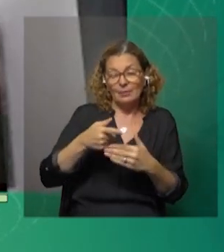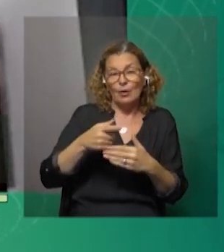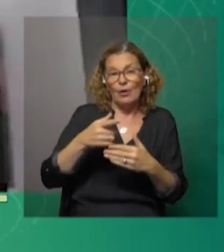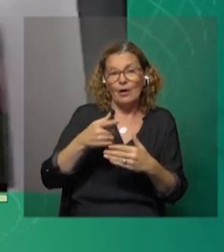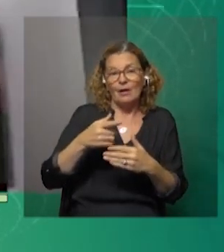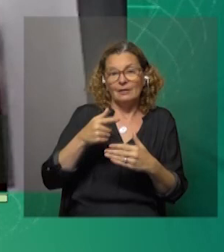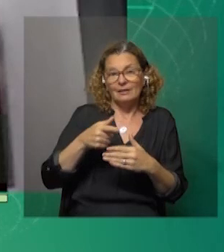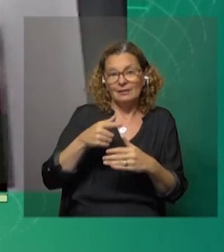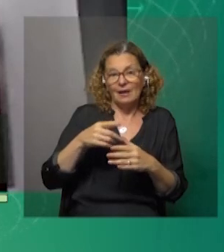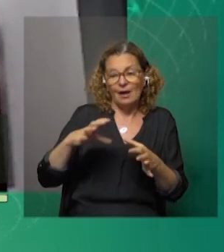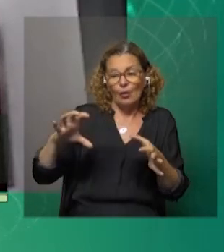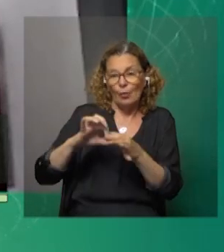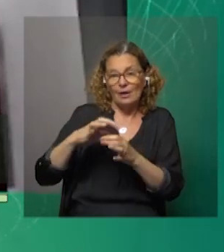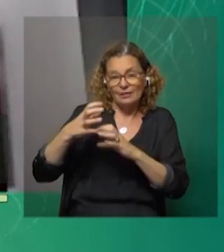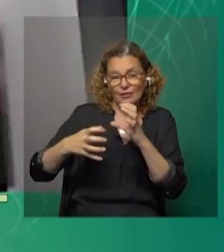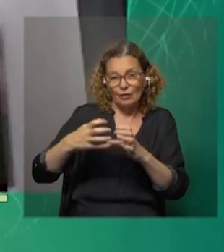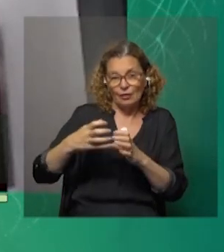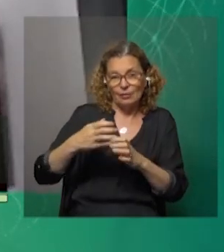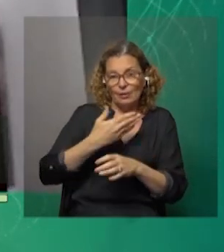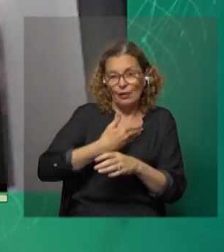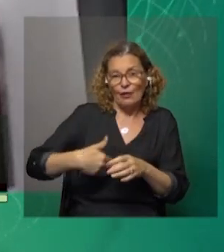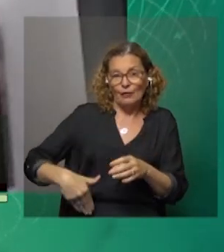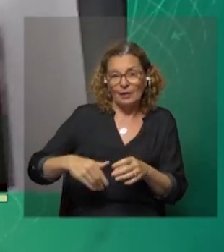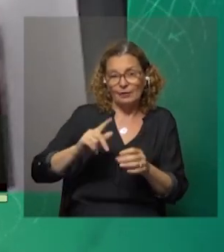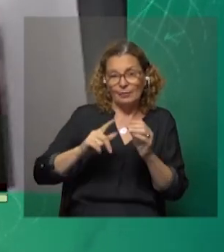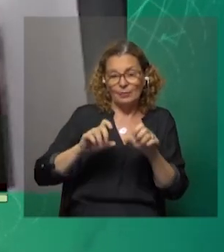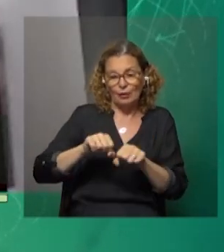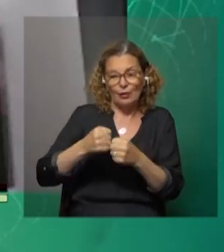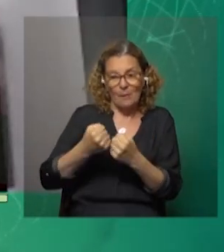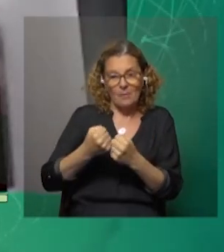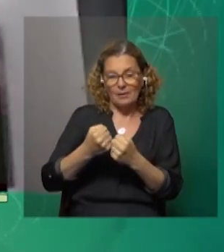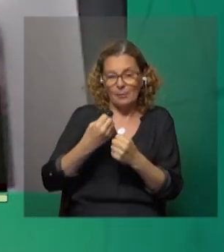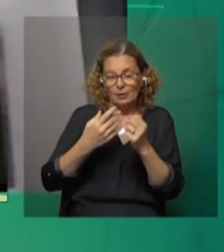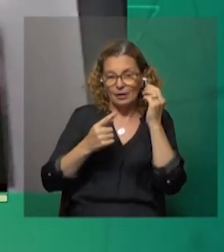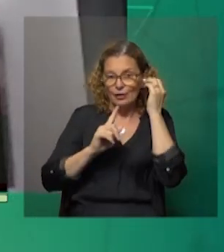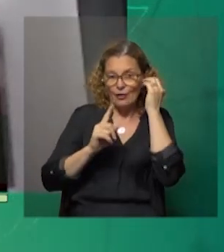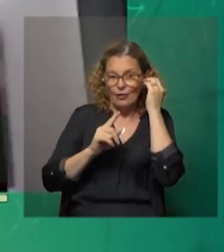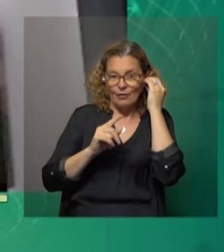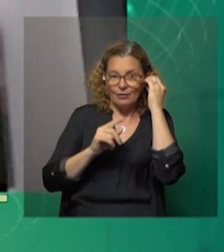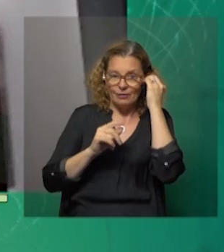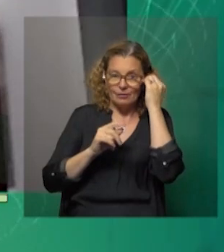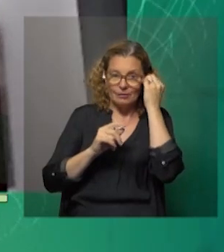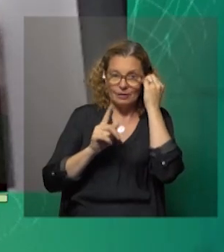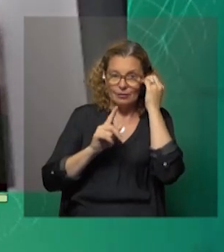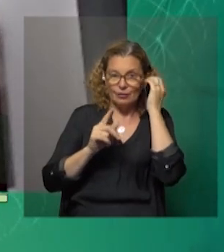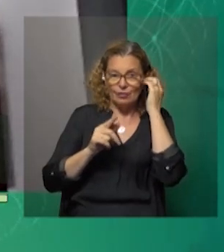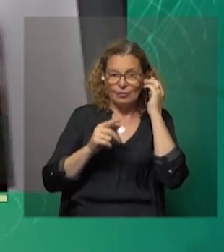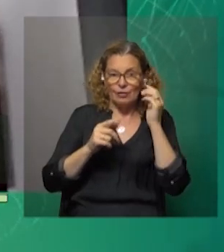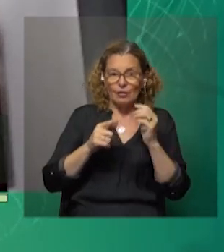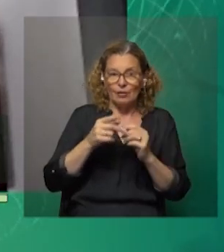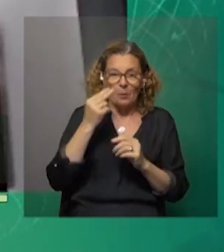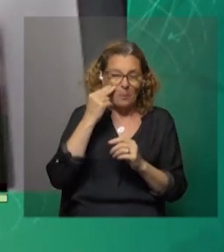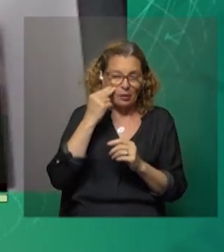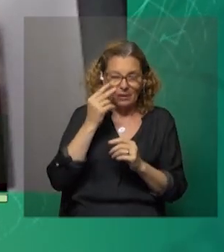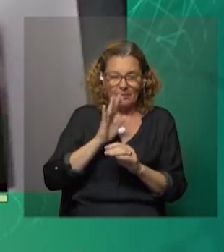de que esa coalición para el caso de la seguridad social por lo menos se tiene que romper y no deberían los que no son realistas comerse un